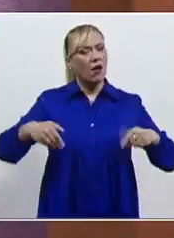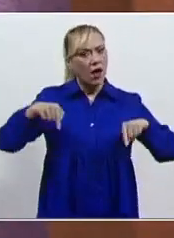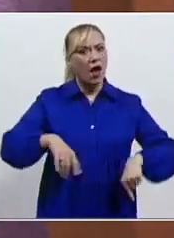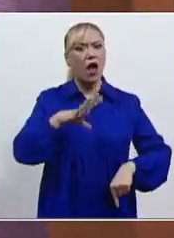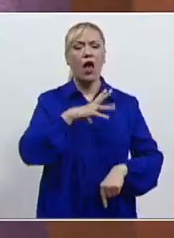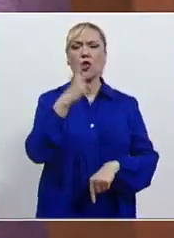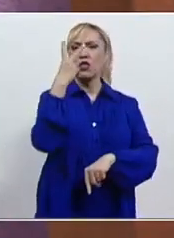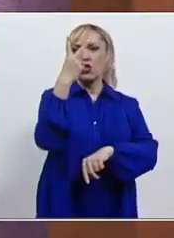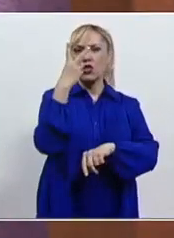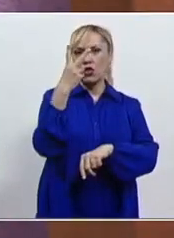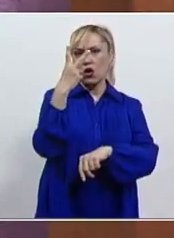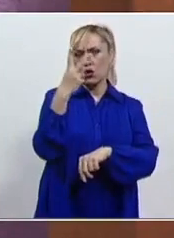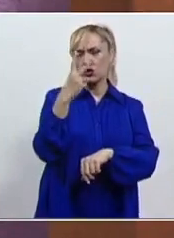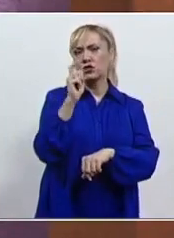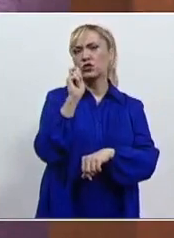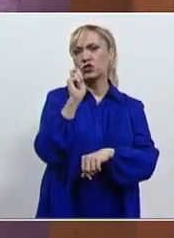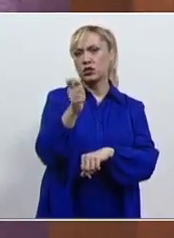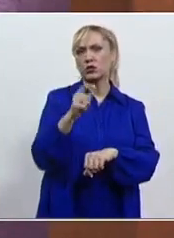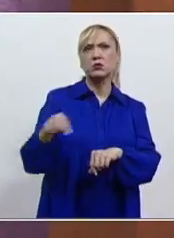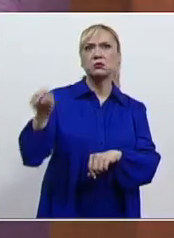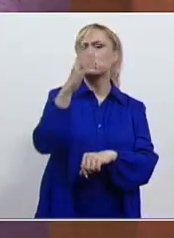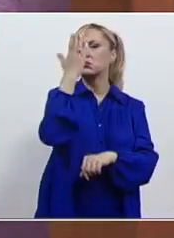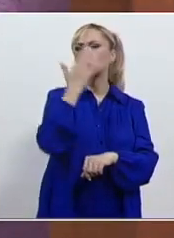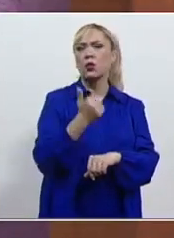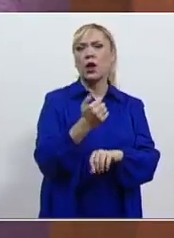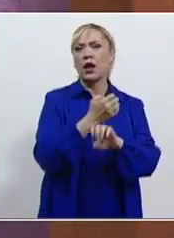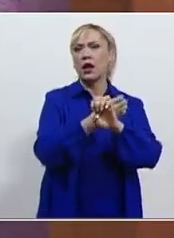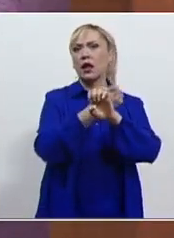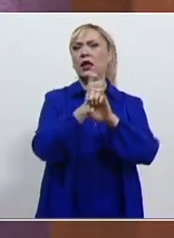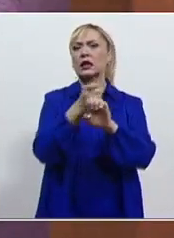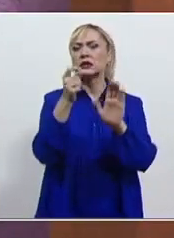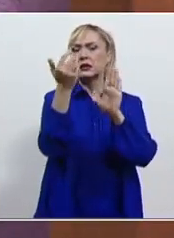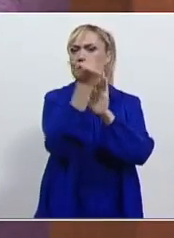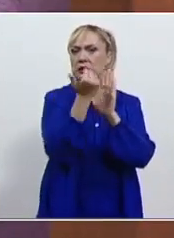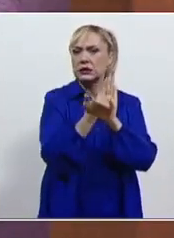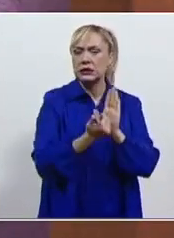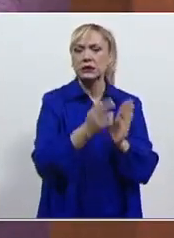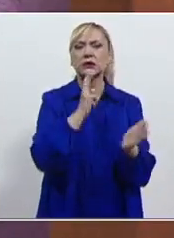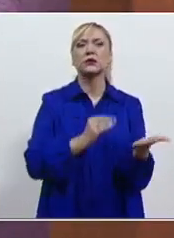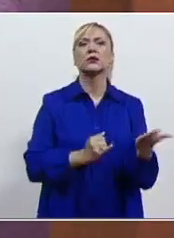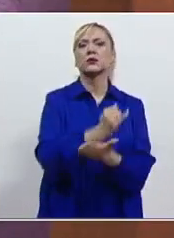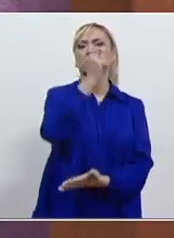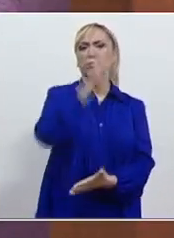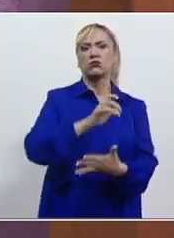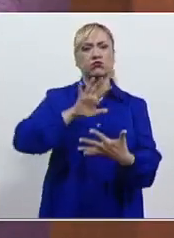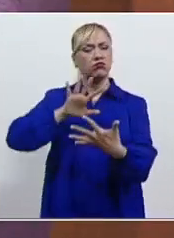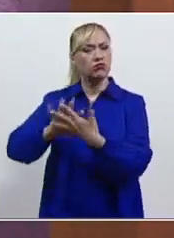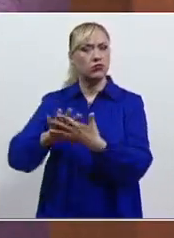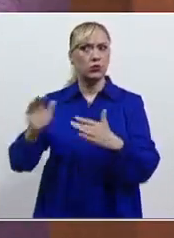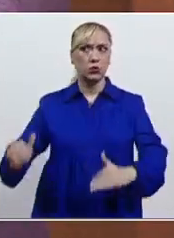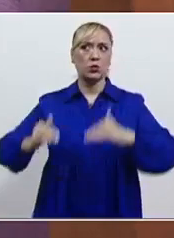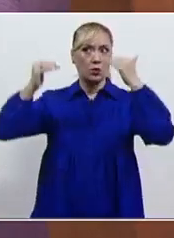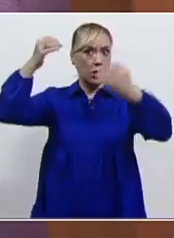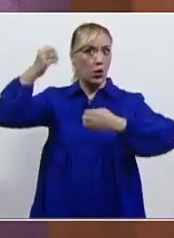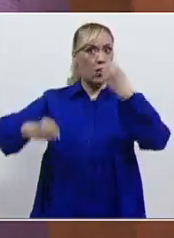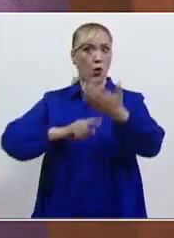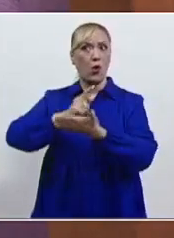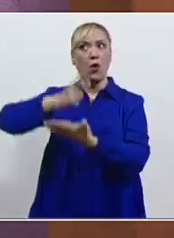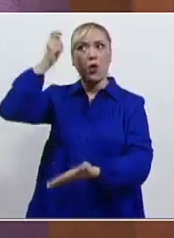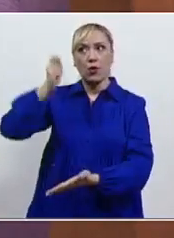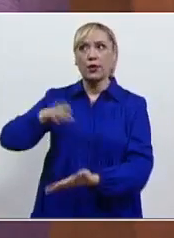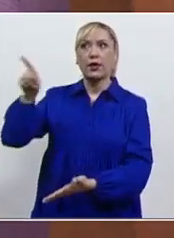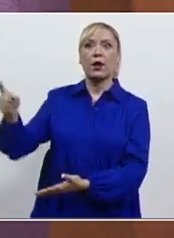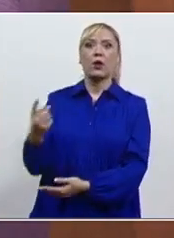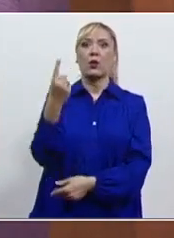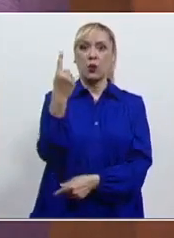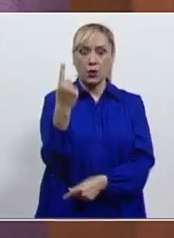estados despenalizados en la República, 2 de ellas con una sentencia de la Suprema Corte de Justicia de la